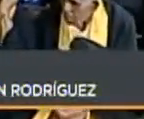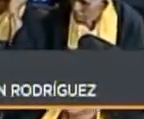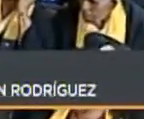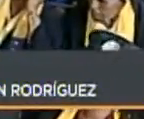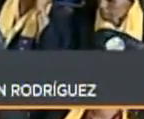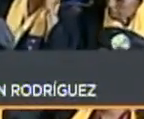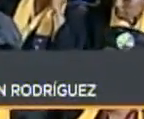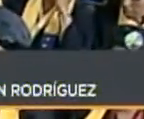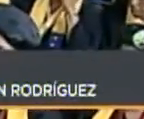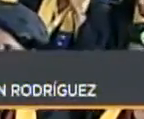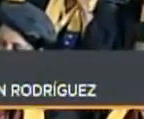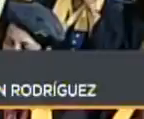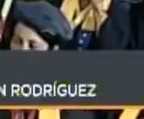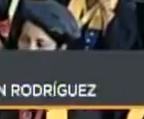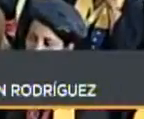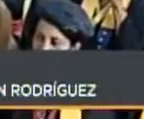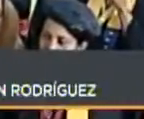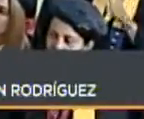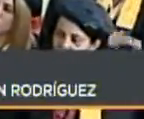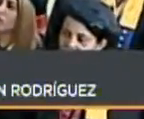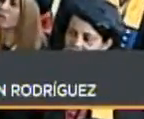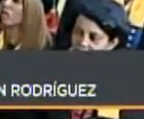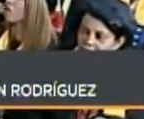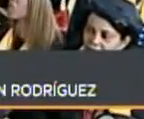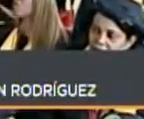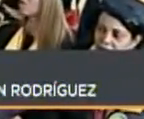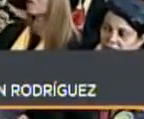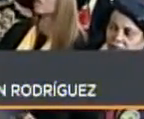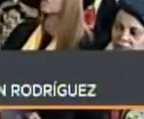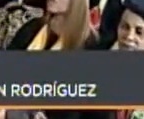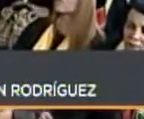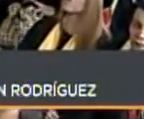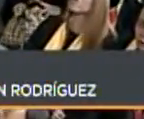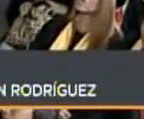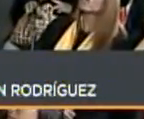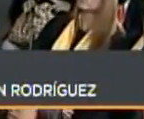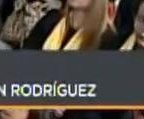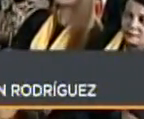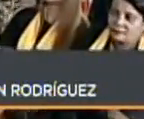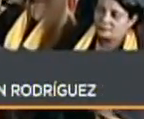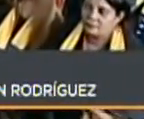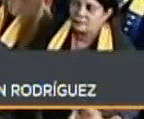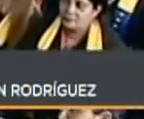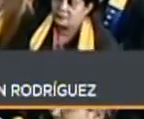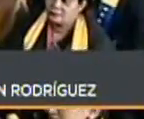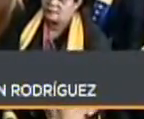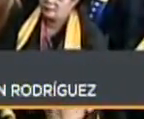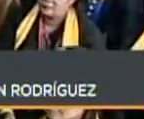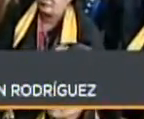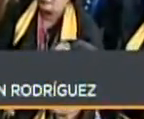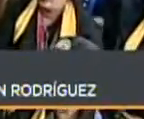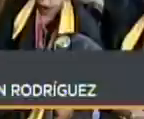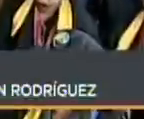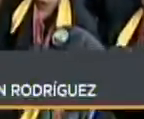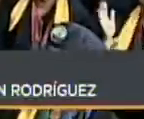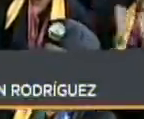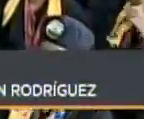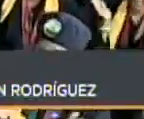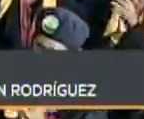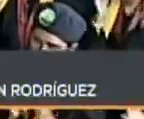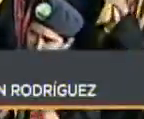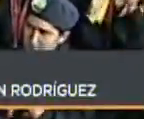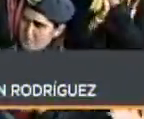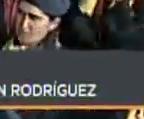diálogo, 100% amor por la patria, el ciudadano Nicolás Maduro Moros,